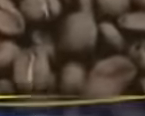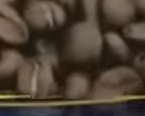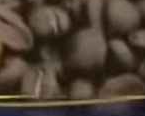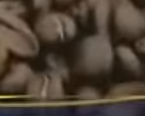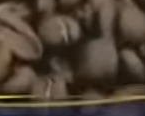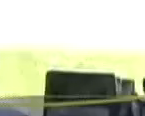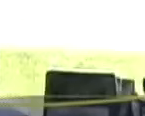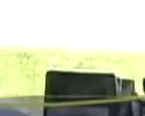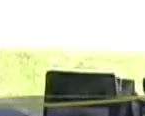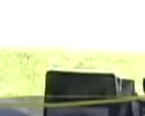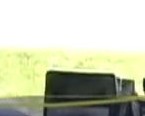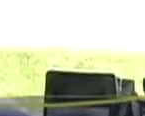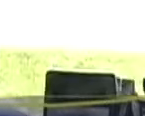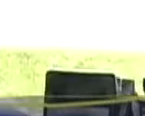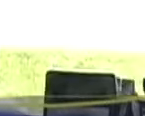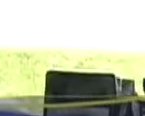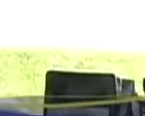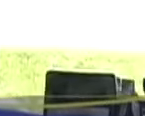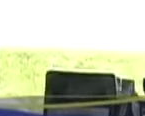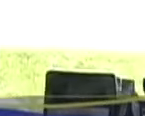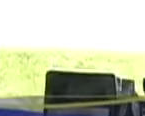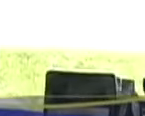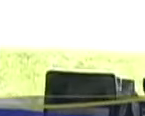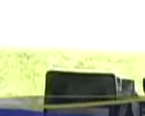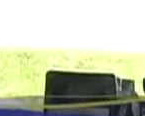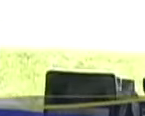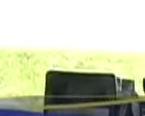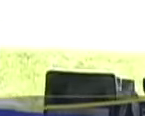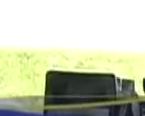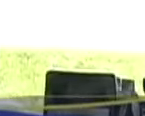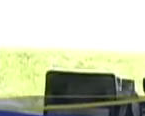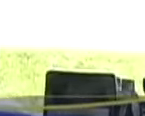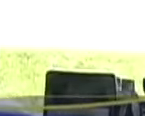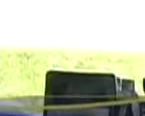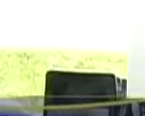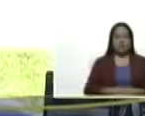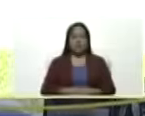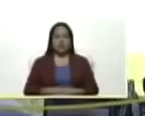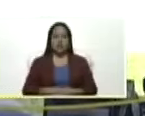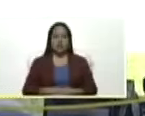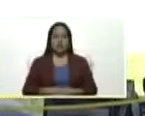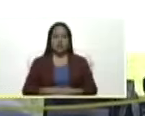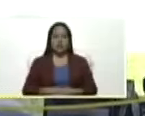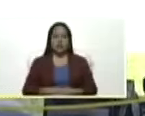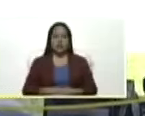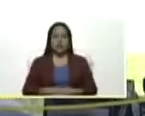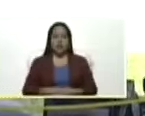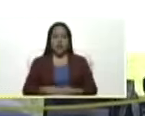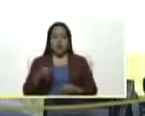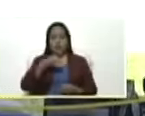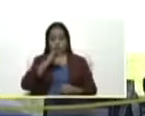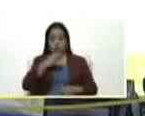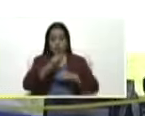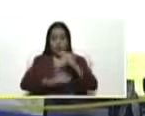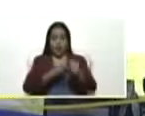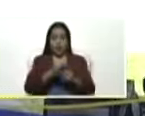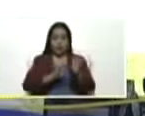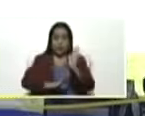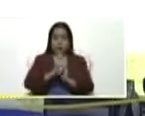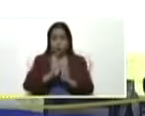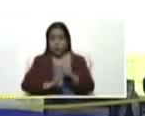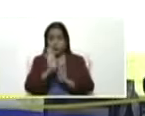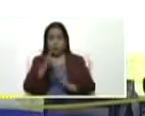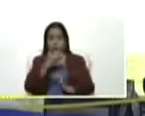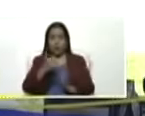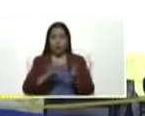hoy, les digo, lo que vale es la realidad. Y el café lo que ha hecho es consolidarse en el crecimiento, en